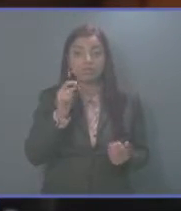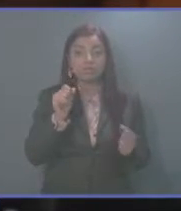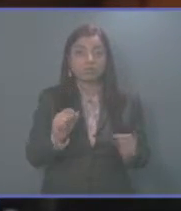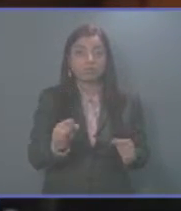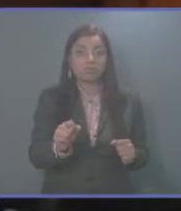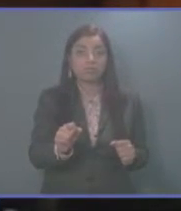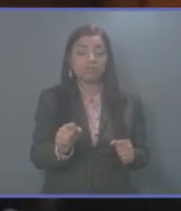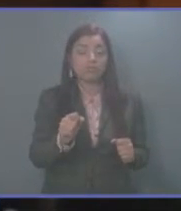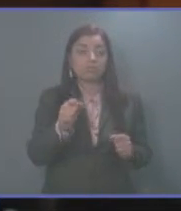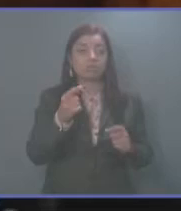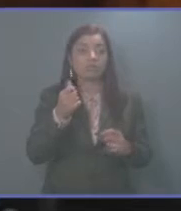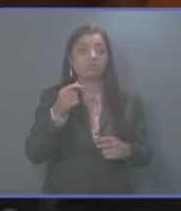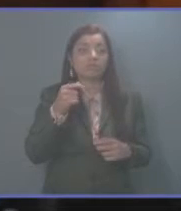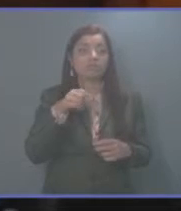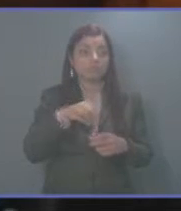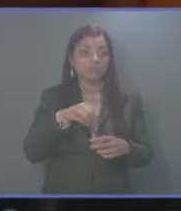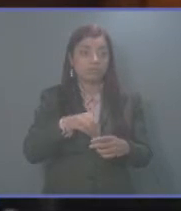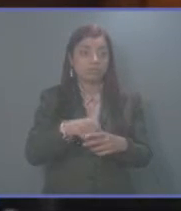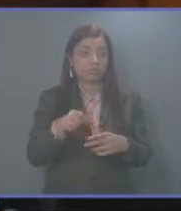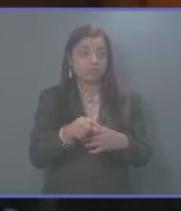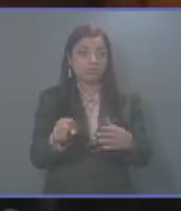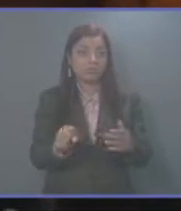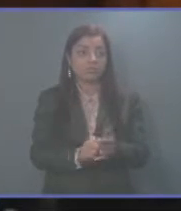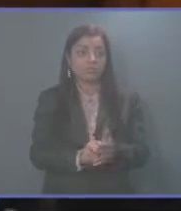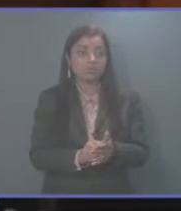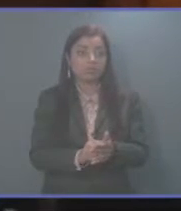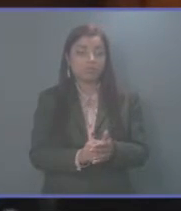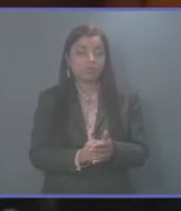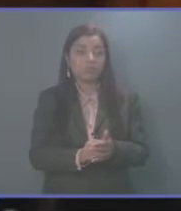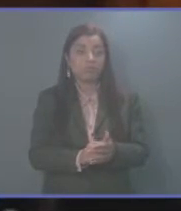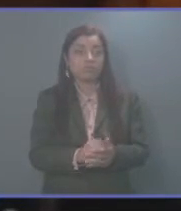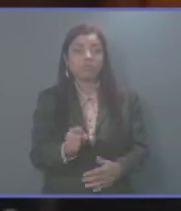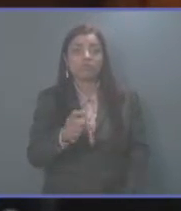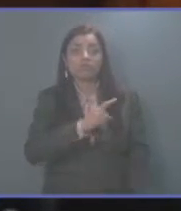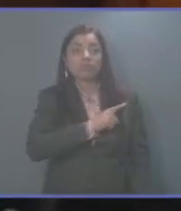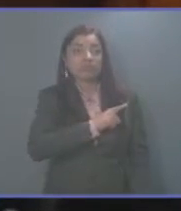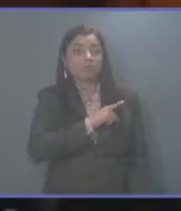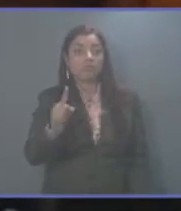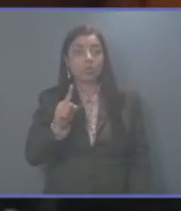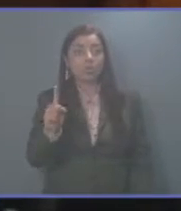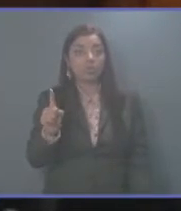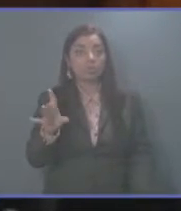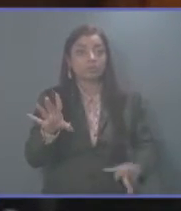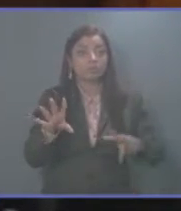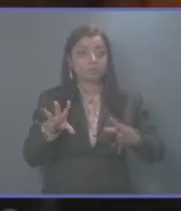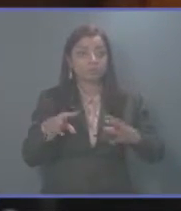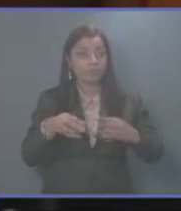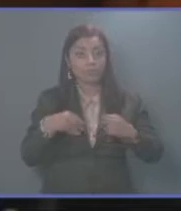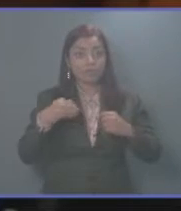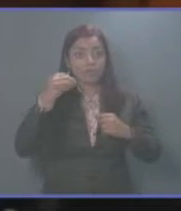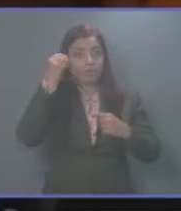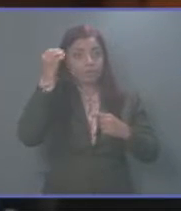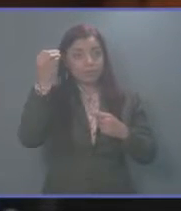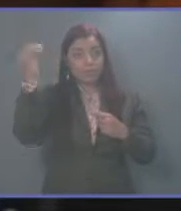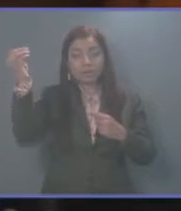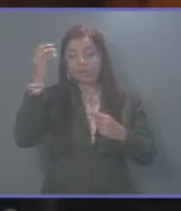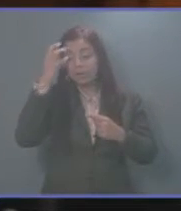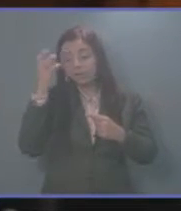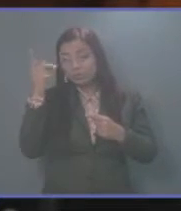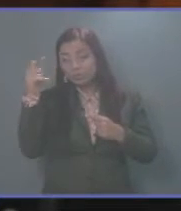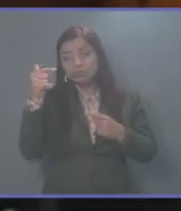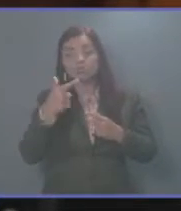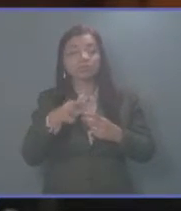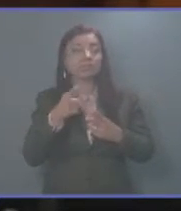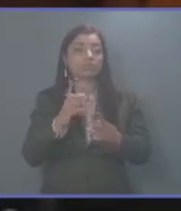referida al fondo que esta asamblea dictaminó, no se acepta la observación.